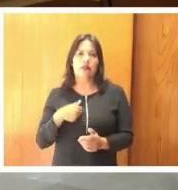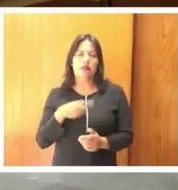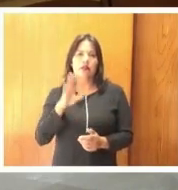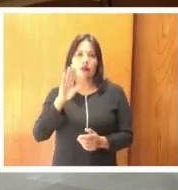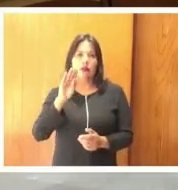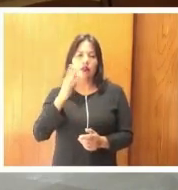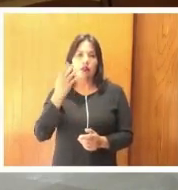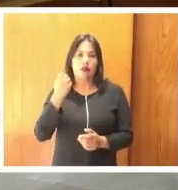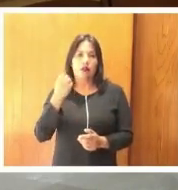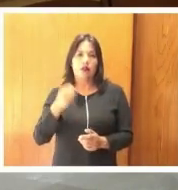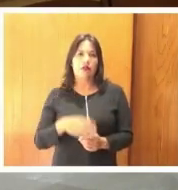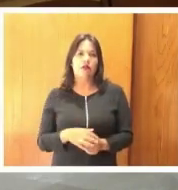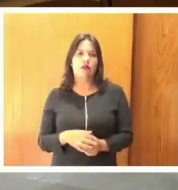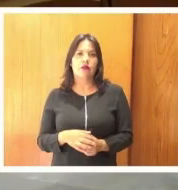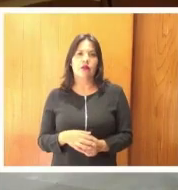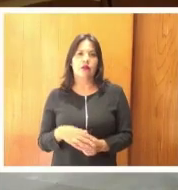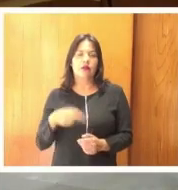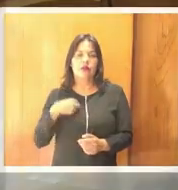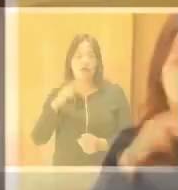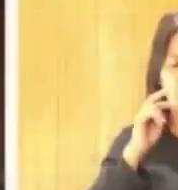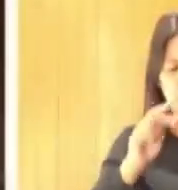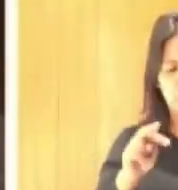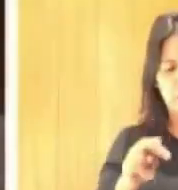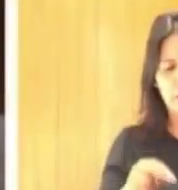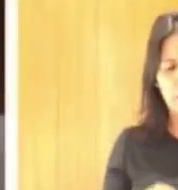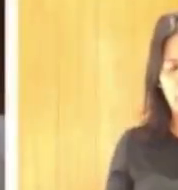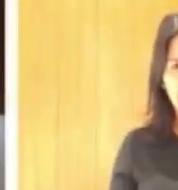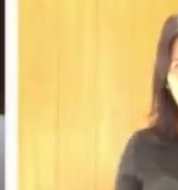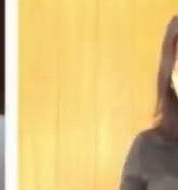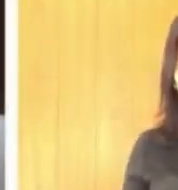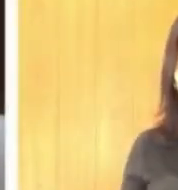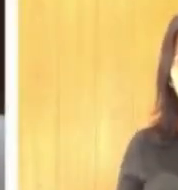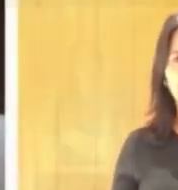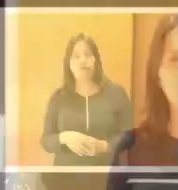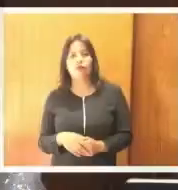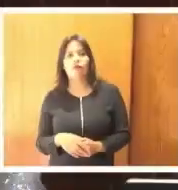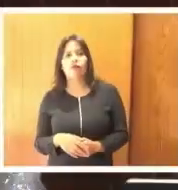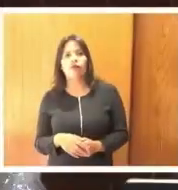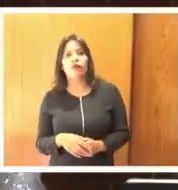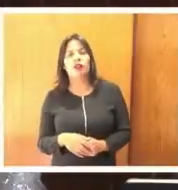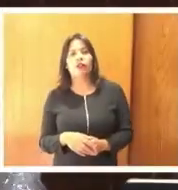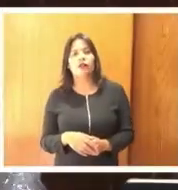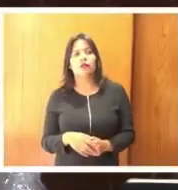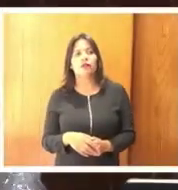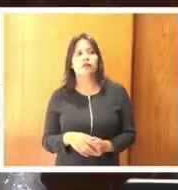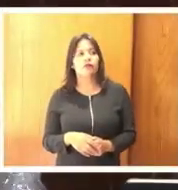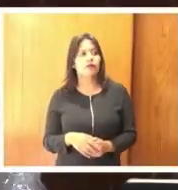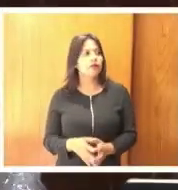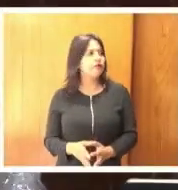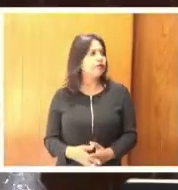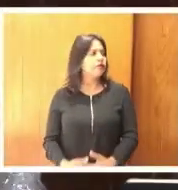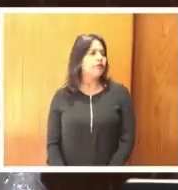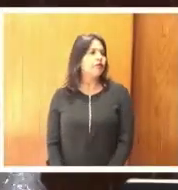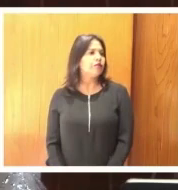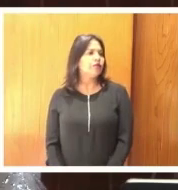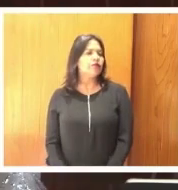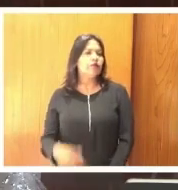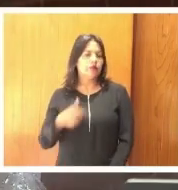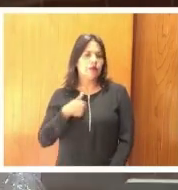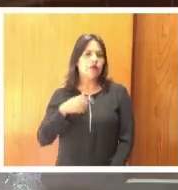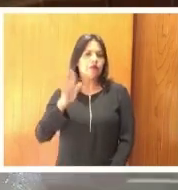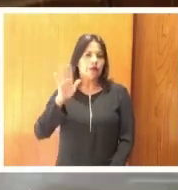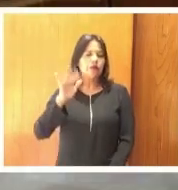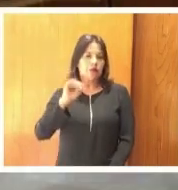13.377/ISR-99 por los argumentos que vertí en el primer bloque. Gracias. Gracias, comisionada. Comisionada Morales Martínez. A favor.